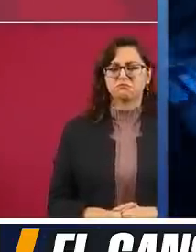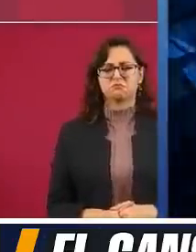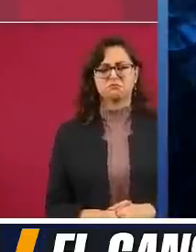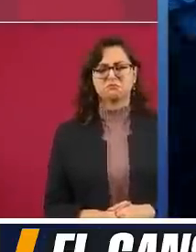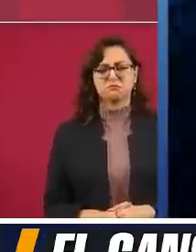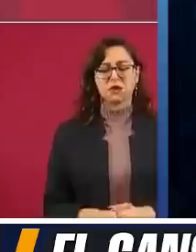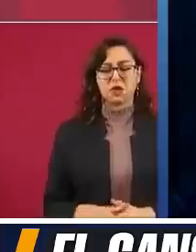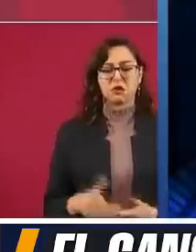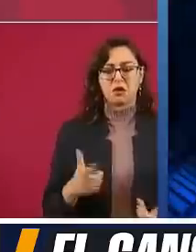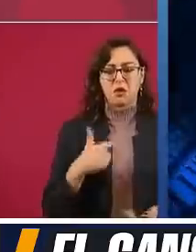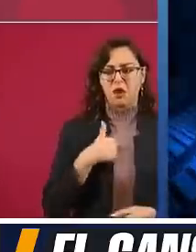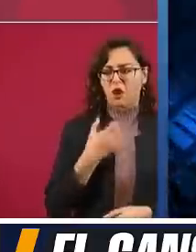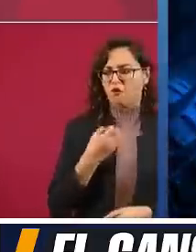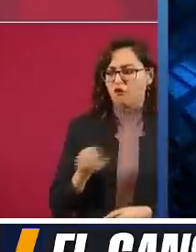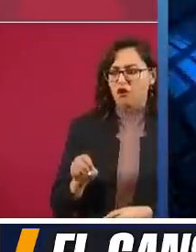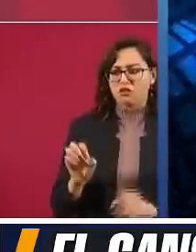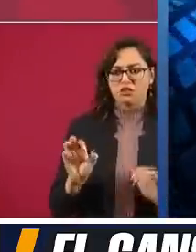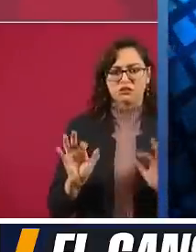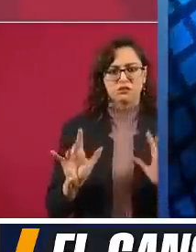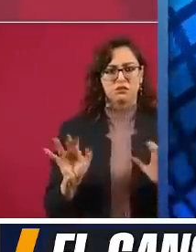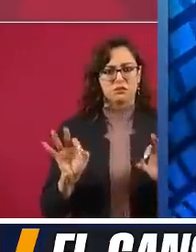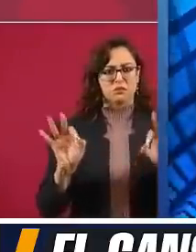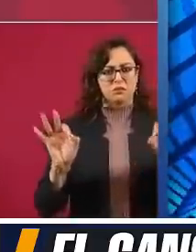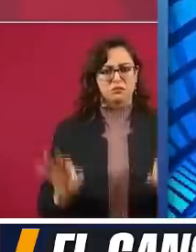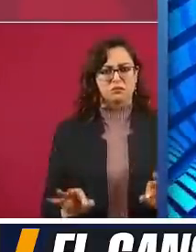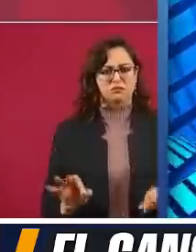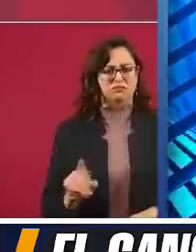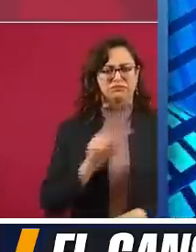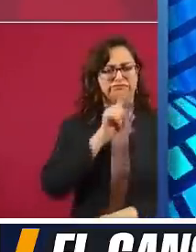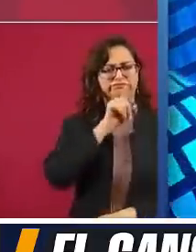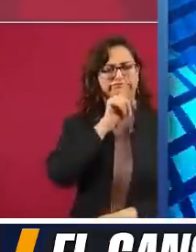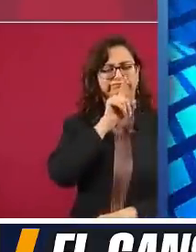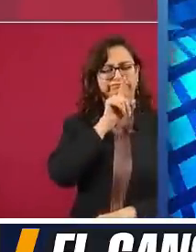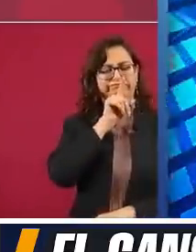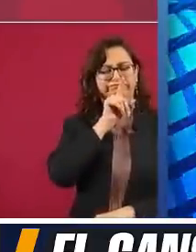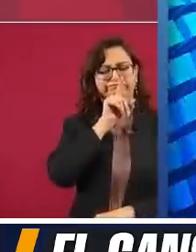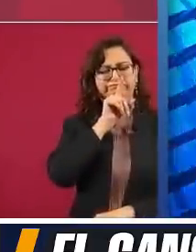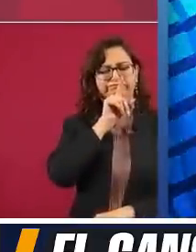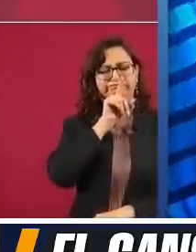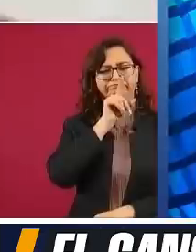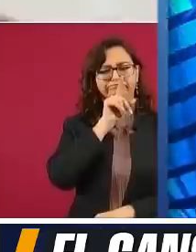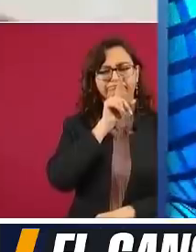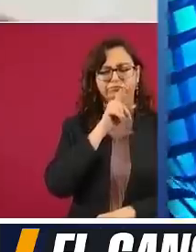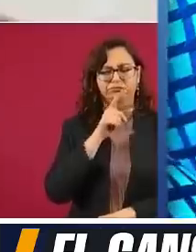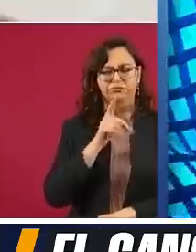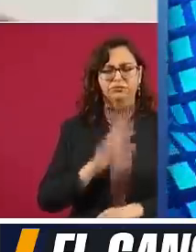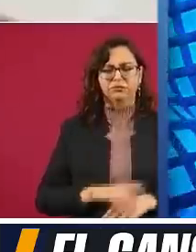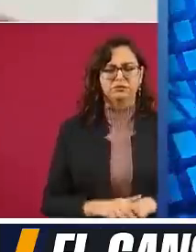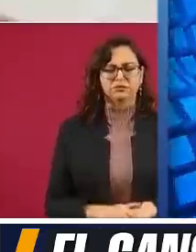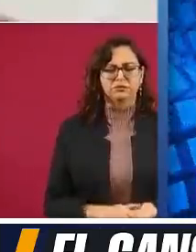cuota, siempre lo he dicho, ¿no?, de género.